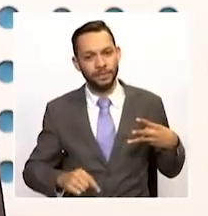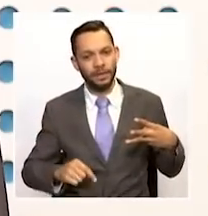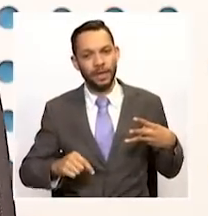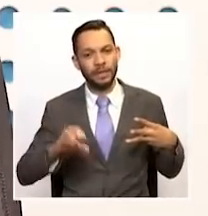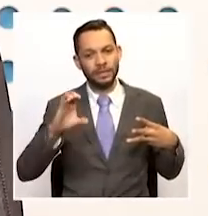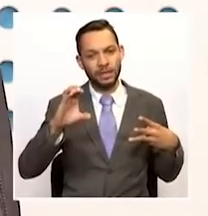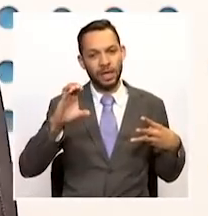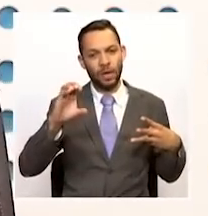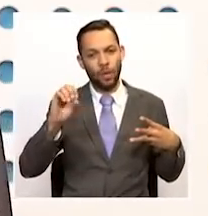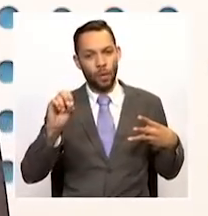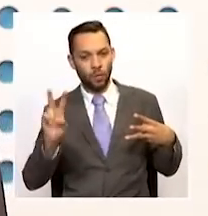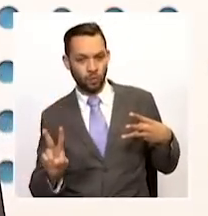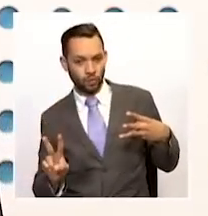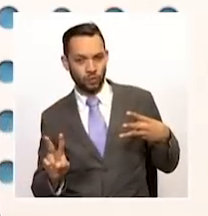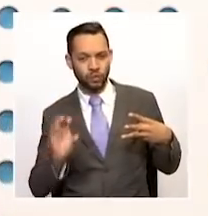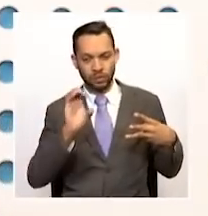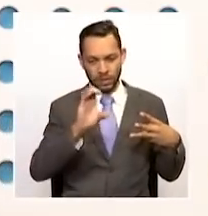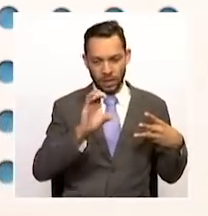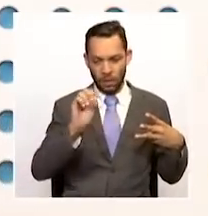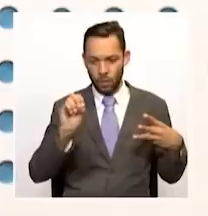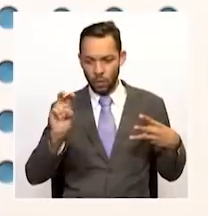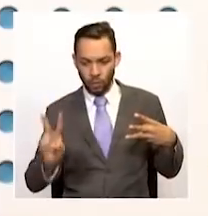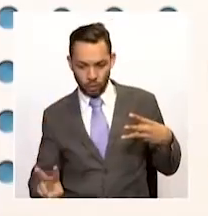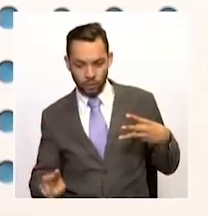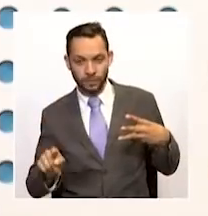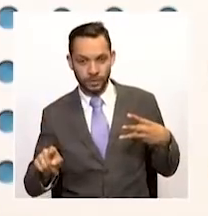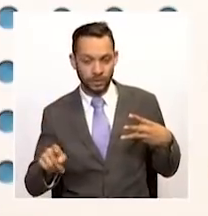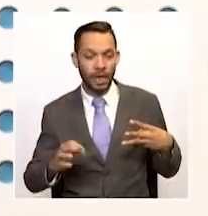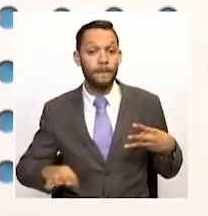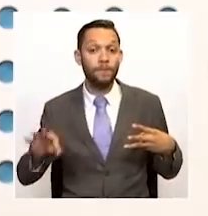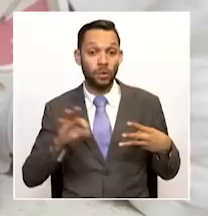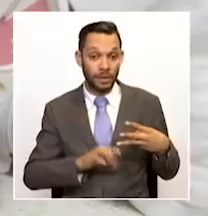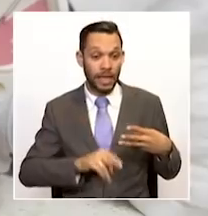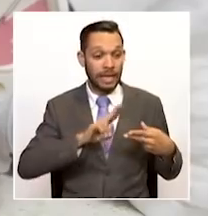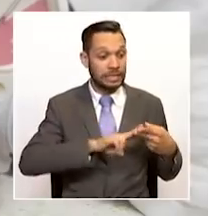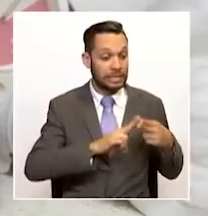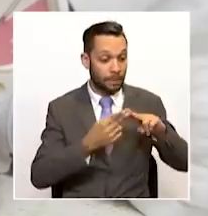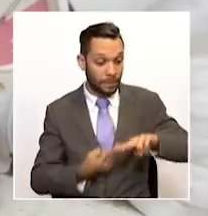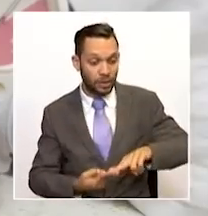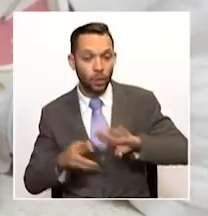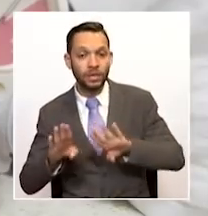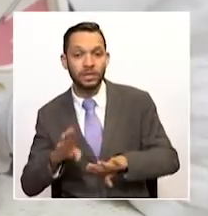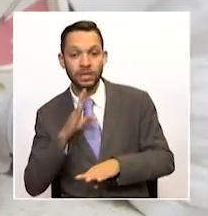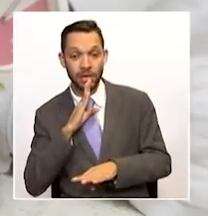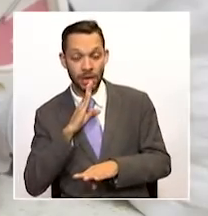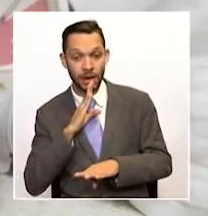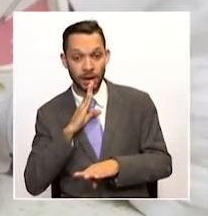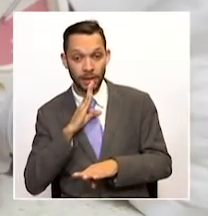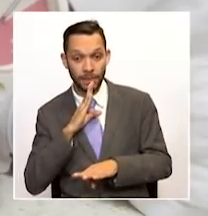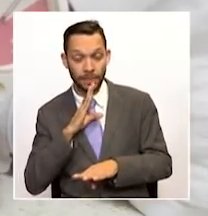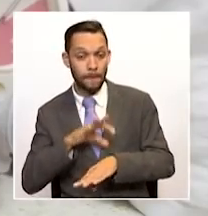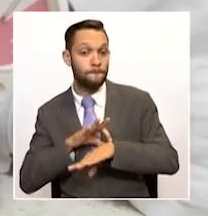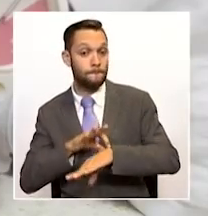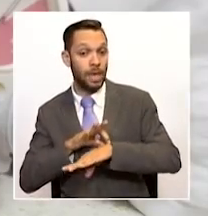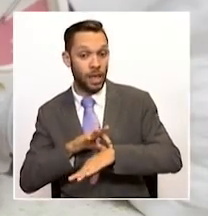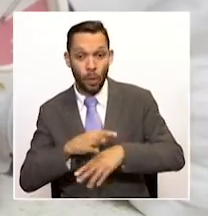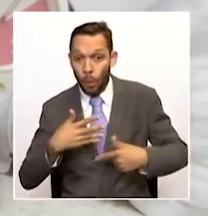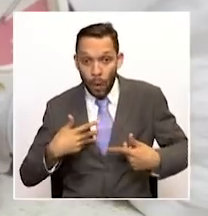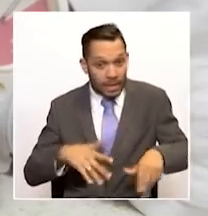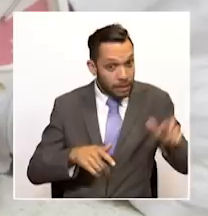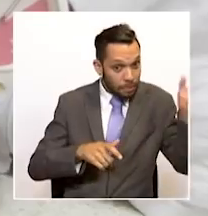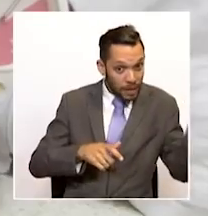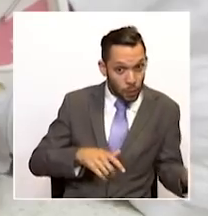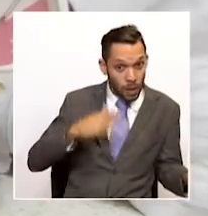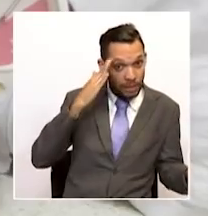cuya interpretación es totalmente médica la interpretación nosotros no la podemos hacer callejera mente ni nn